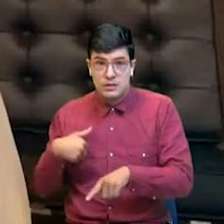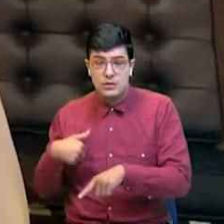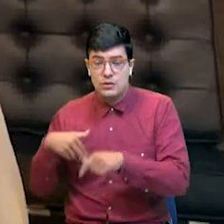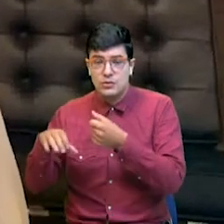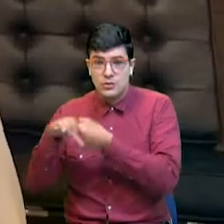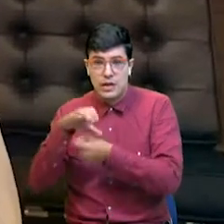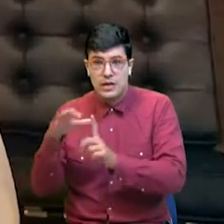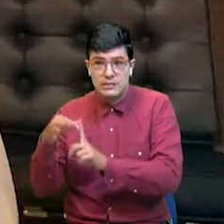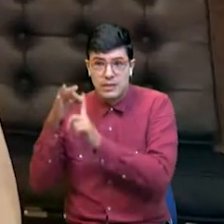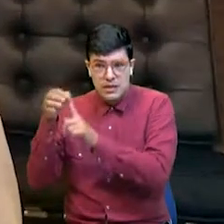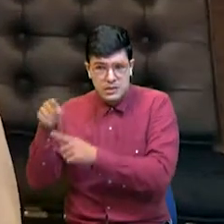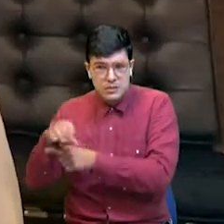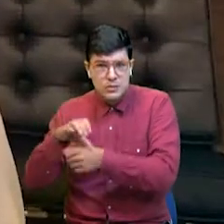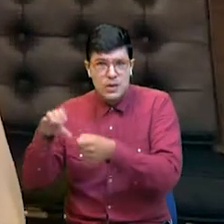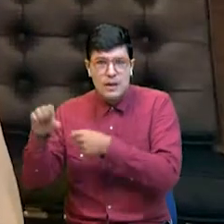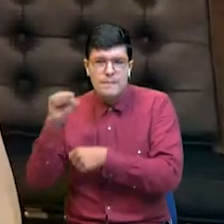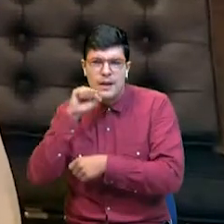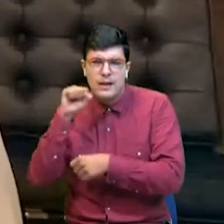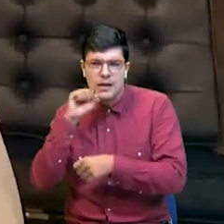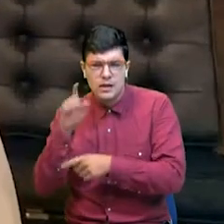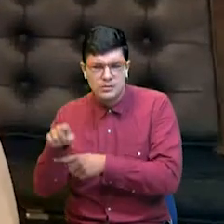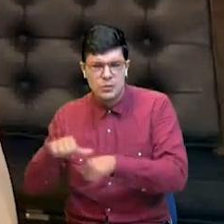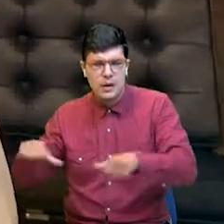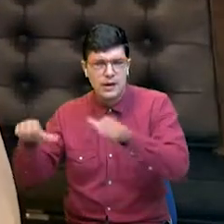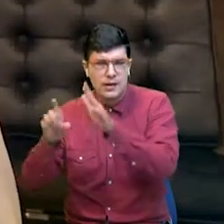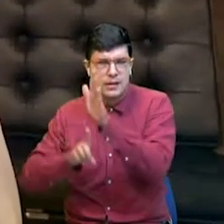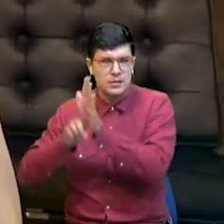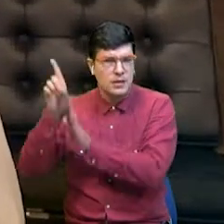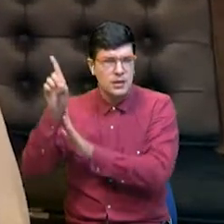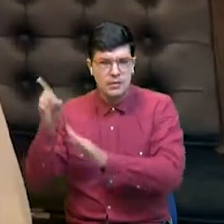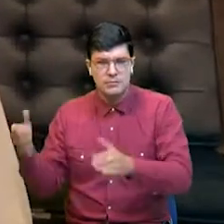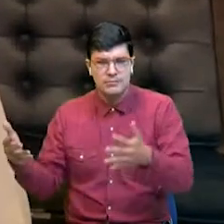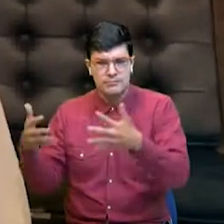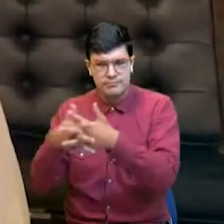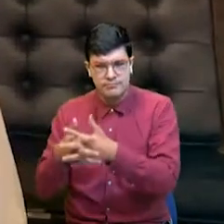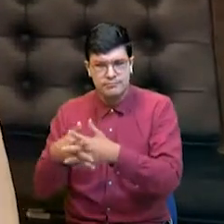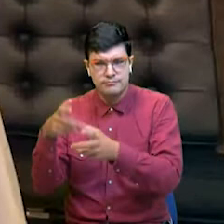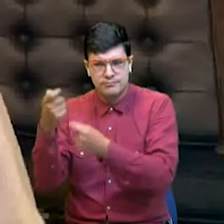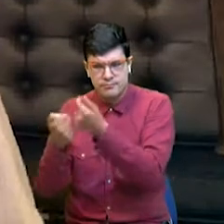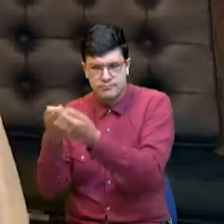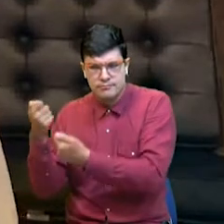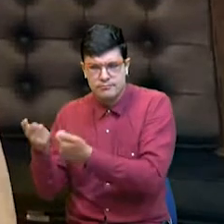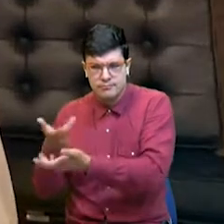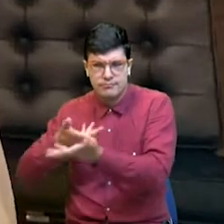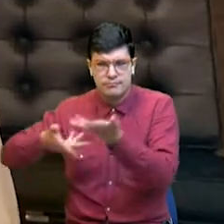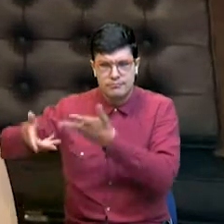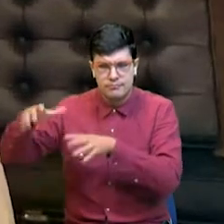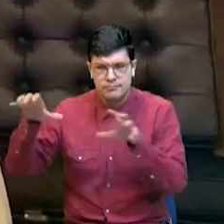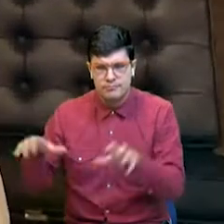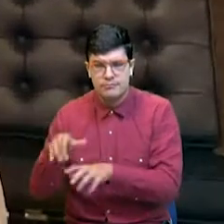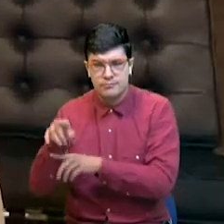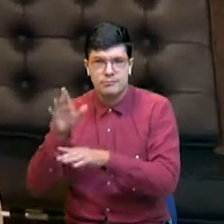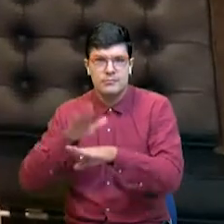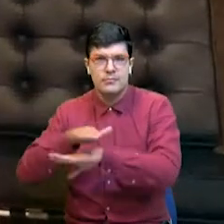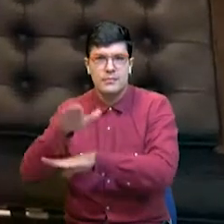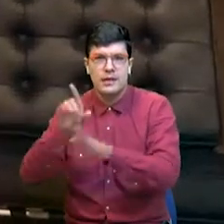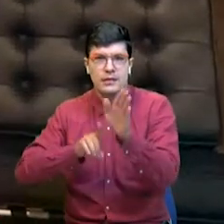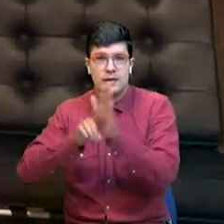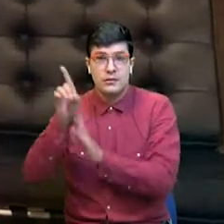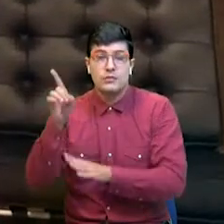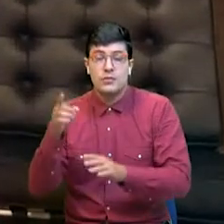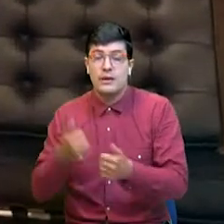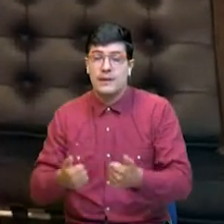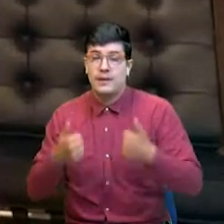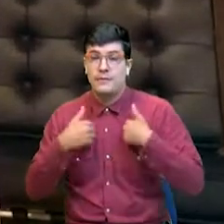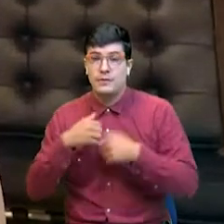que es Barranca Bermeja, como ese polo de desarrollo y esa integración multimodal nos generará esos grandes dividendos